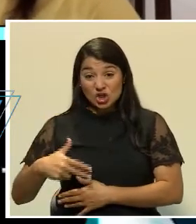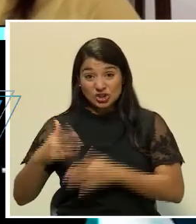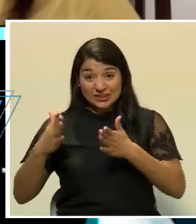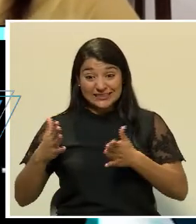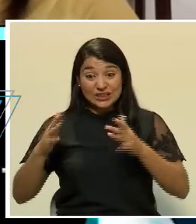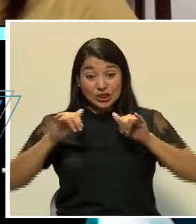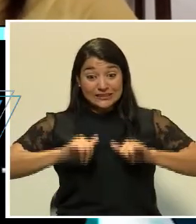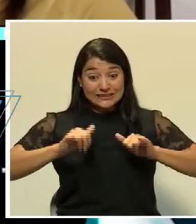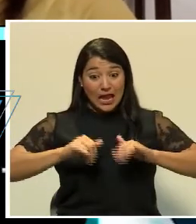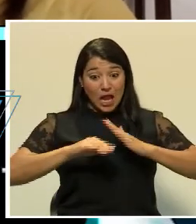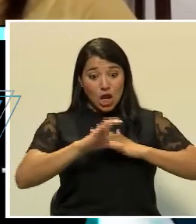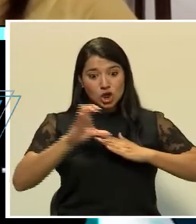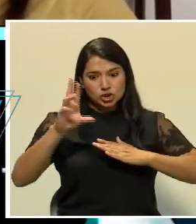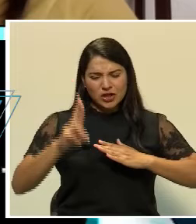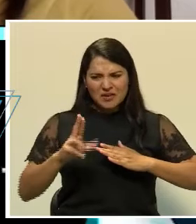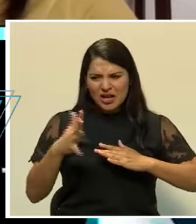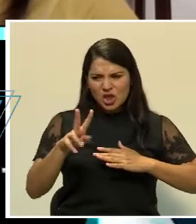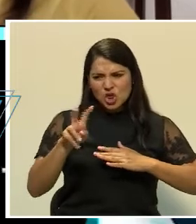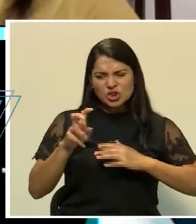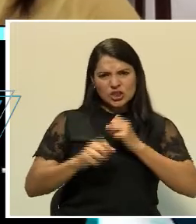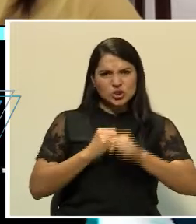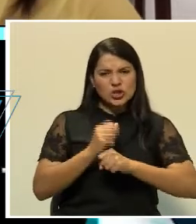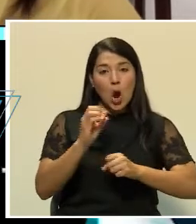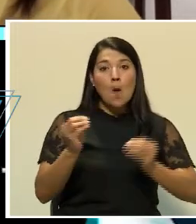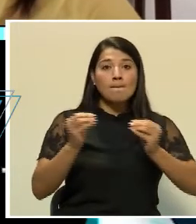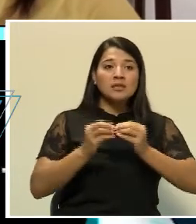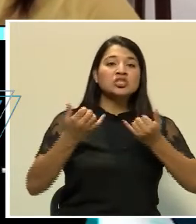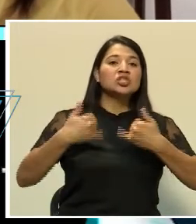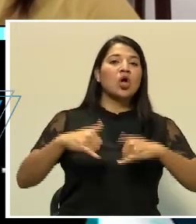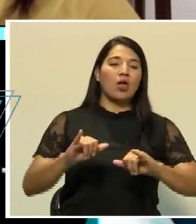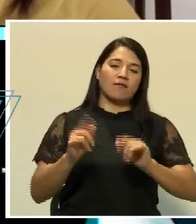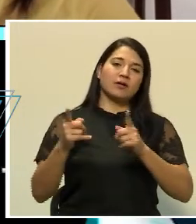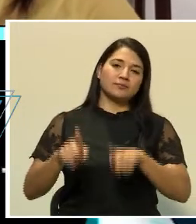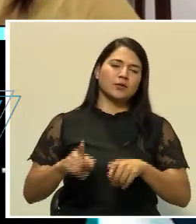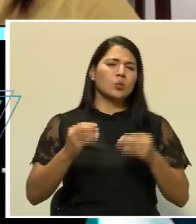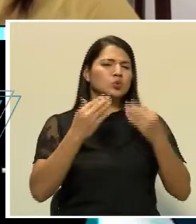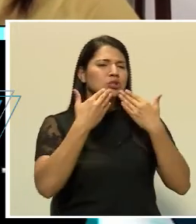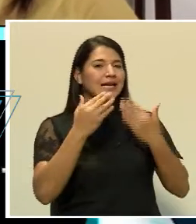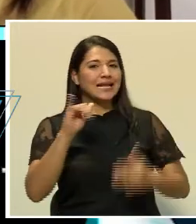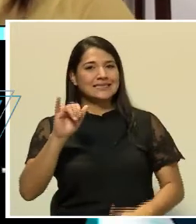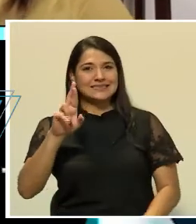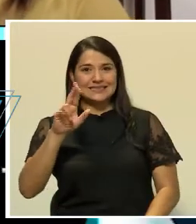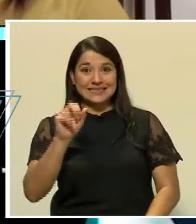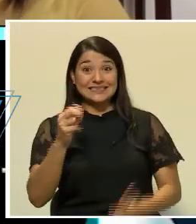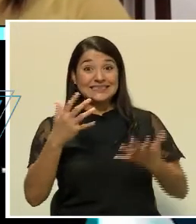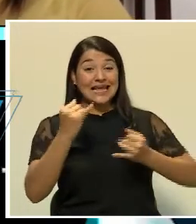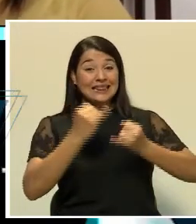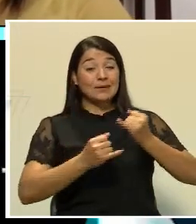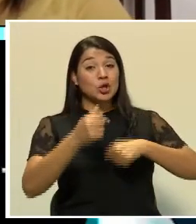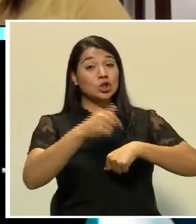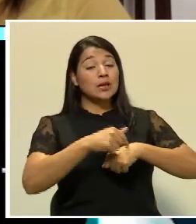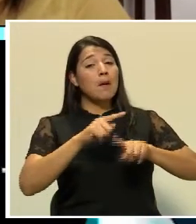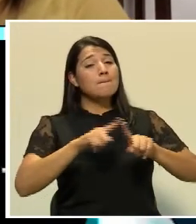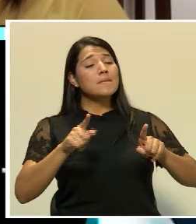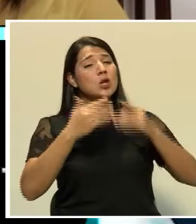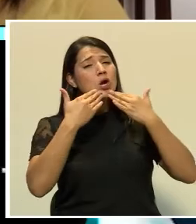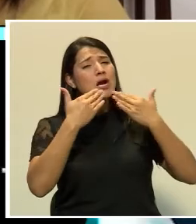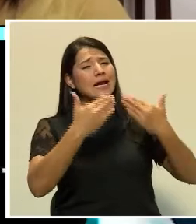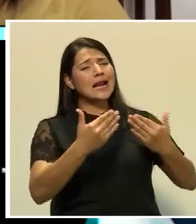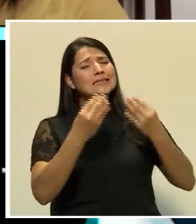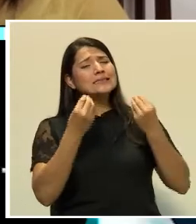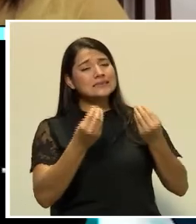de estar aquí, es lamentable que todavía suceda. Muchísimas gracias, Iris. Se nos acabó el tiempo, pero yo le